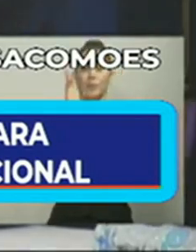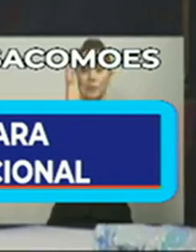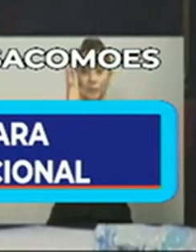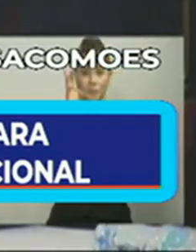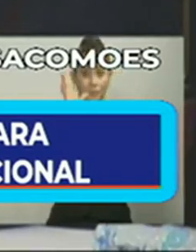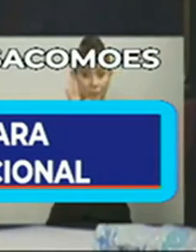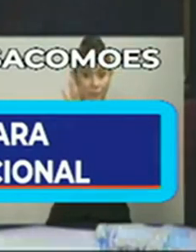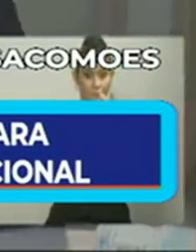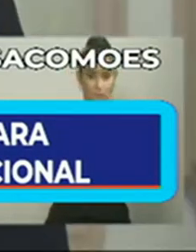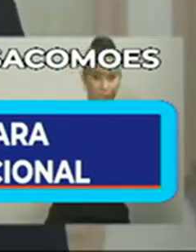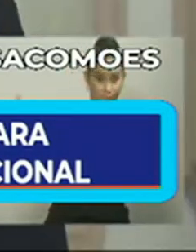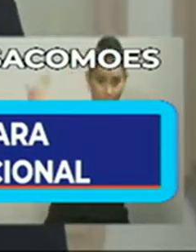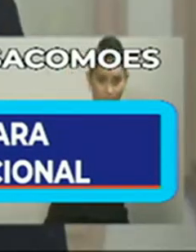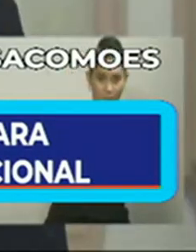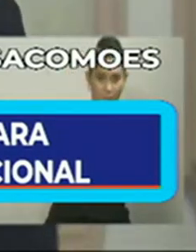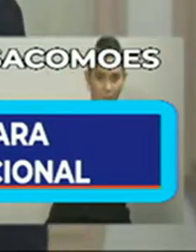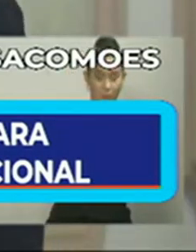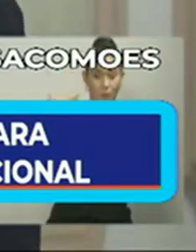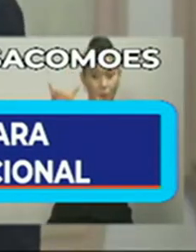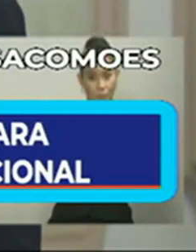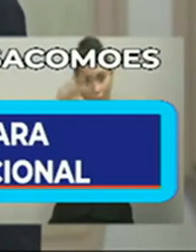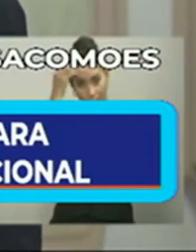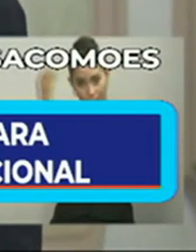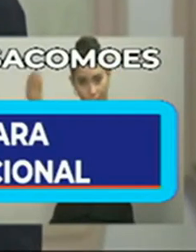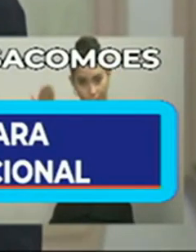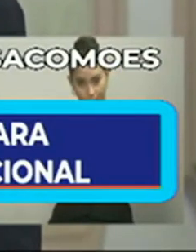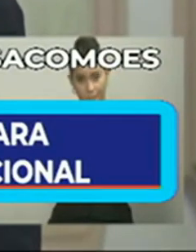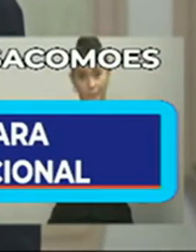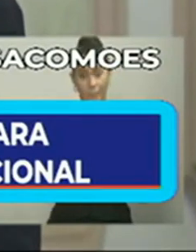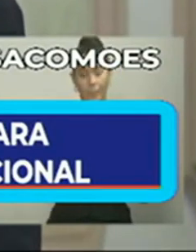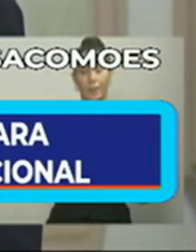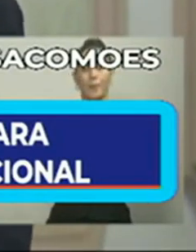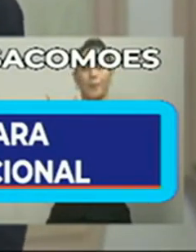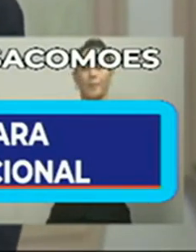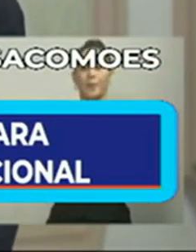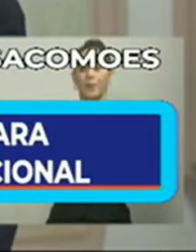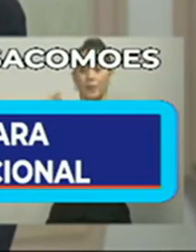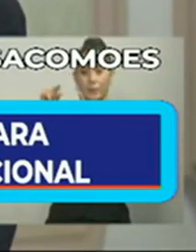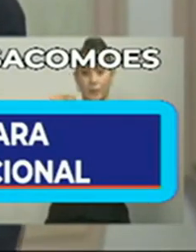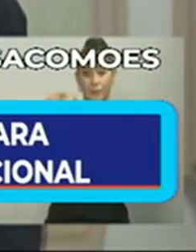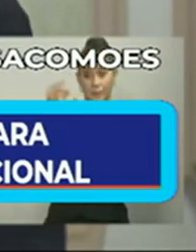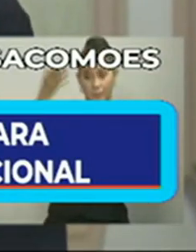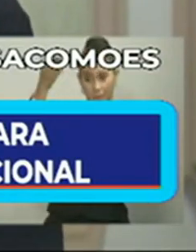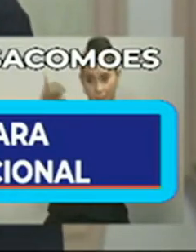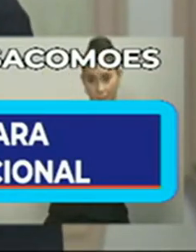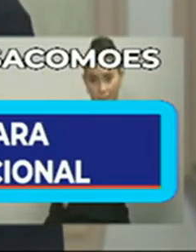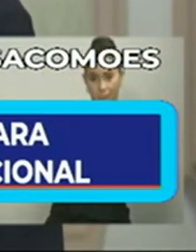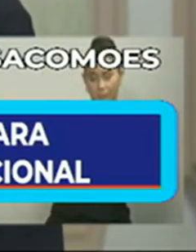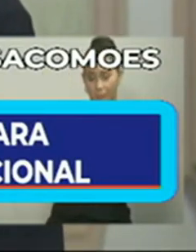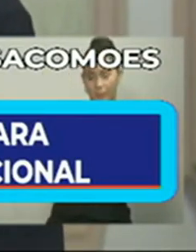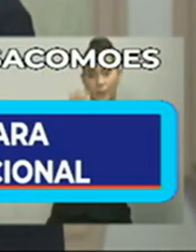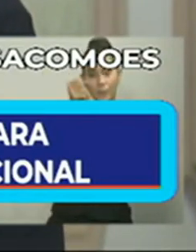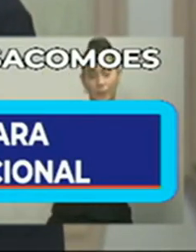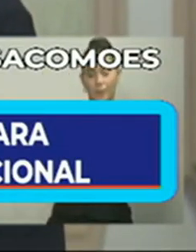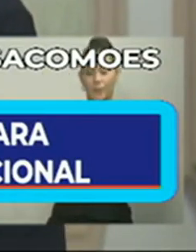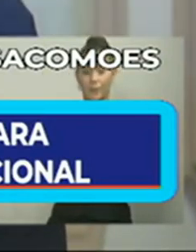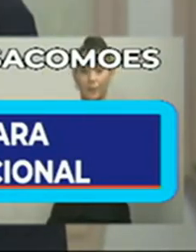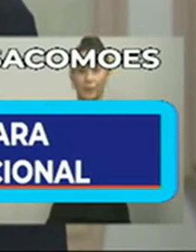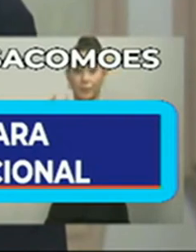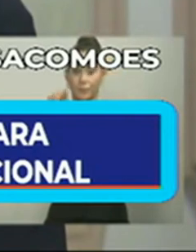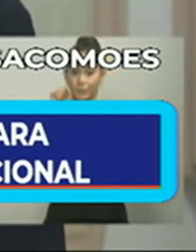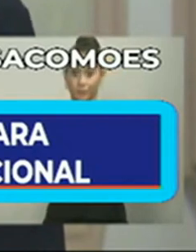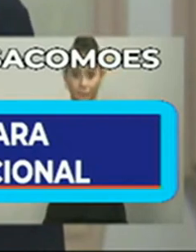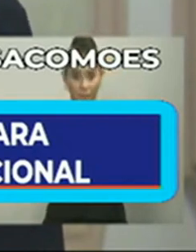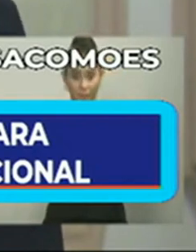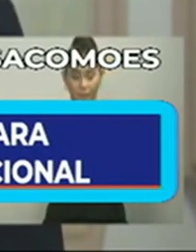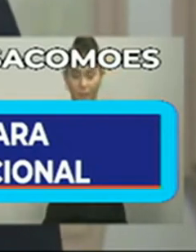creo que también es importantísimo, sobre todo para lo que es el clima de paz, de no violencia, que debe de estar siempre